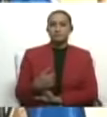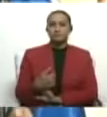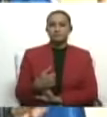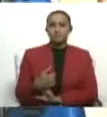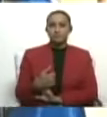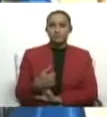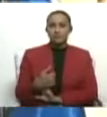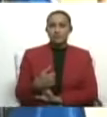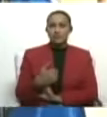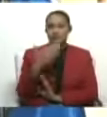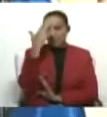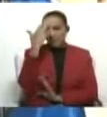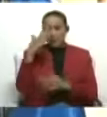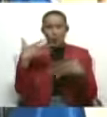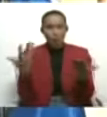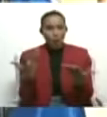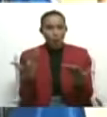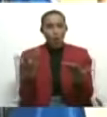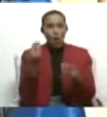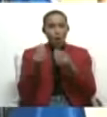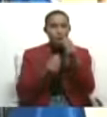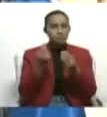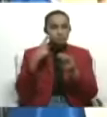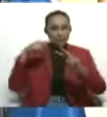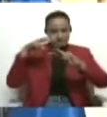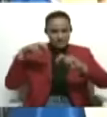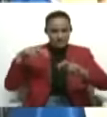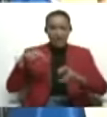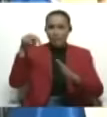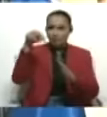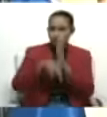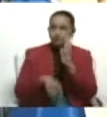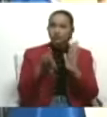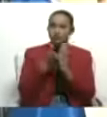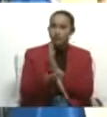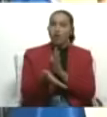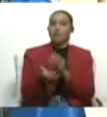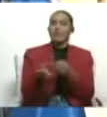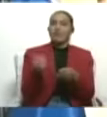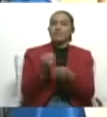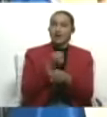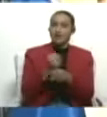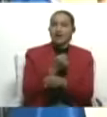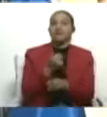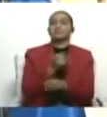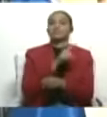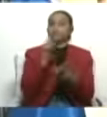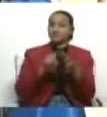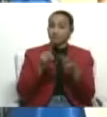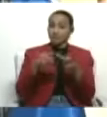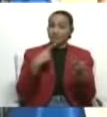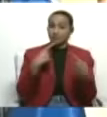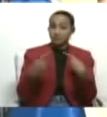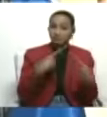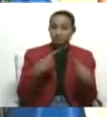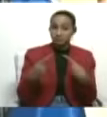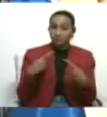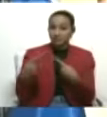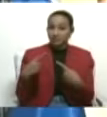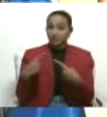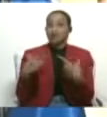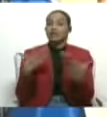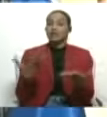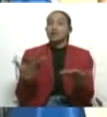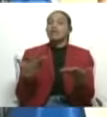trabajo más eficaz. También hablamos de nuestra cooperación en el marco de OPEP Plus, el foro de países de exportadores de